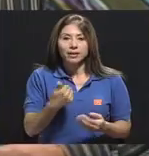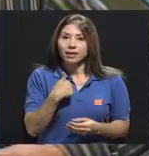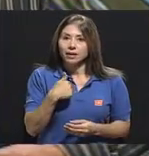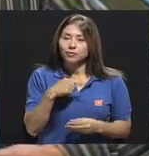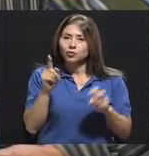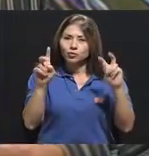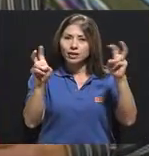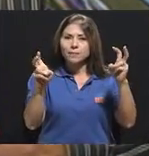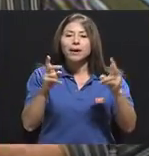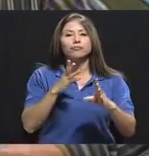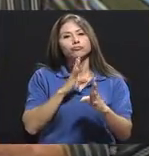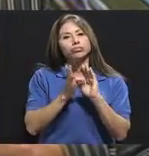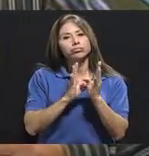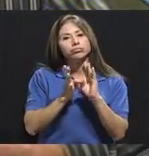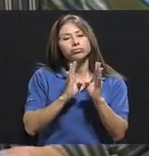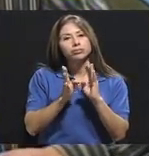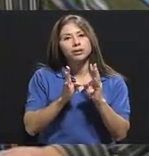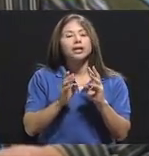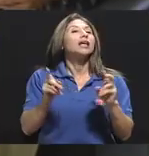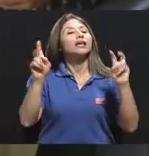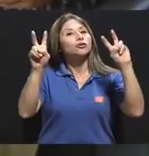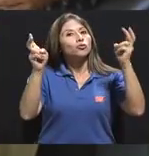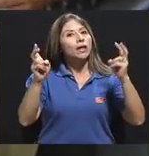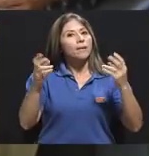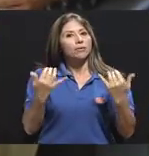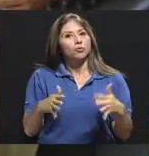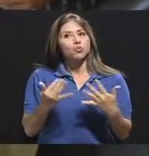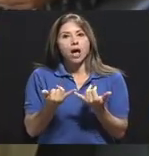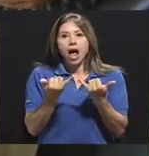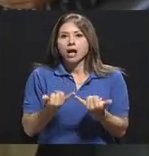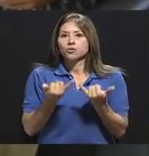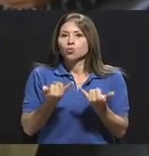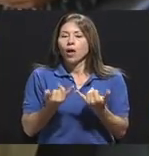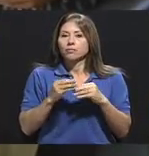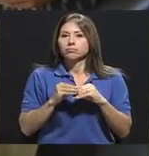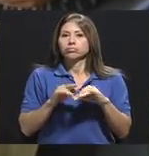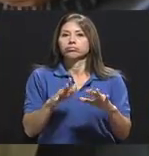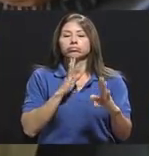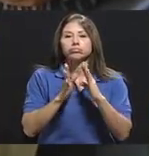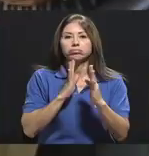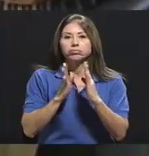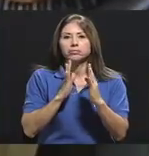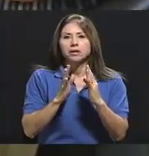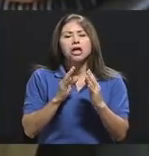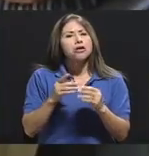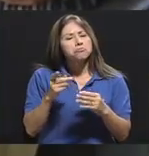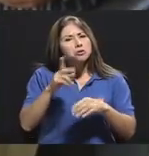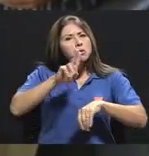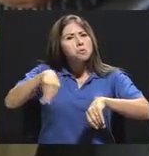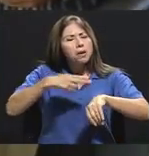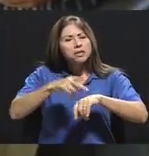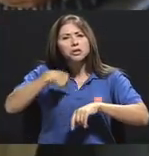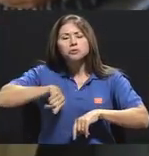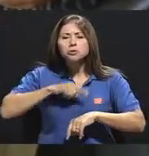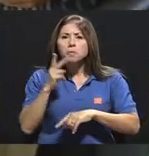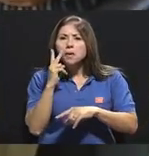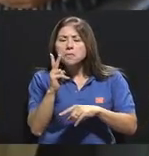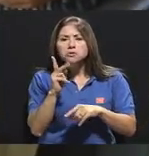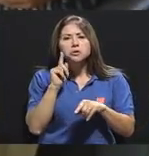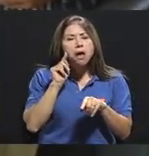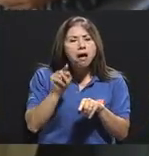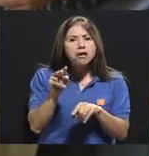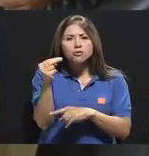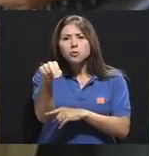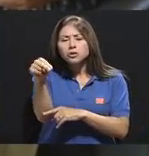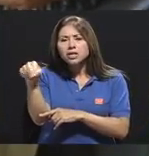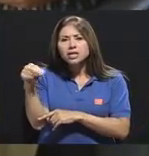un tema que es que es muy actual María del mar y que normalmente Pues en los noticieros vemos y la en